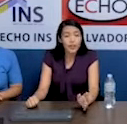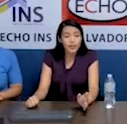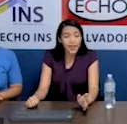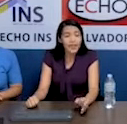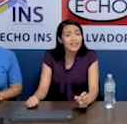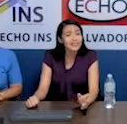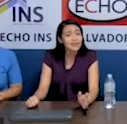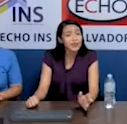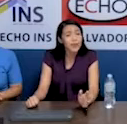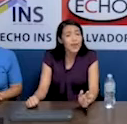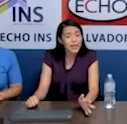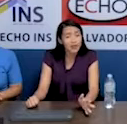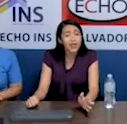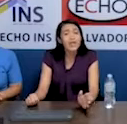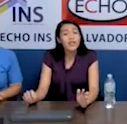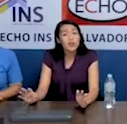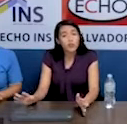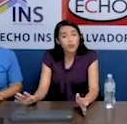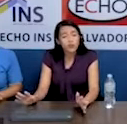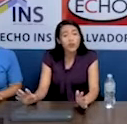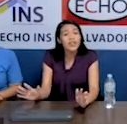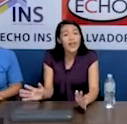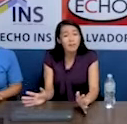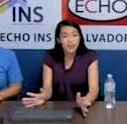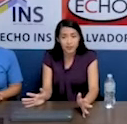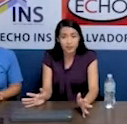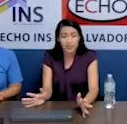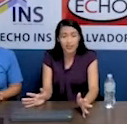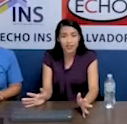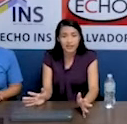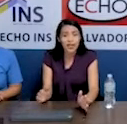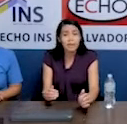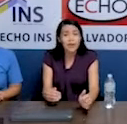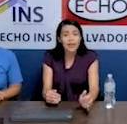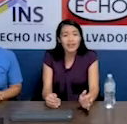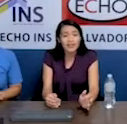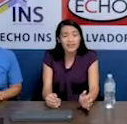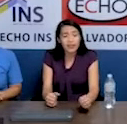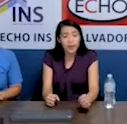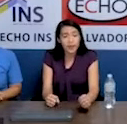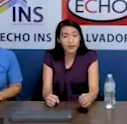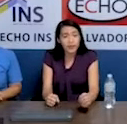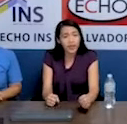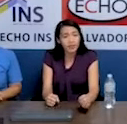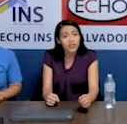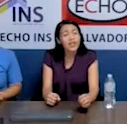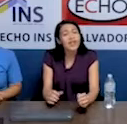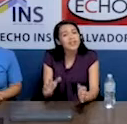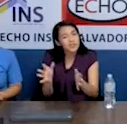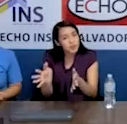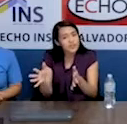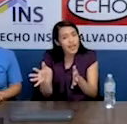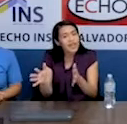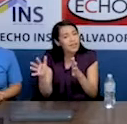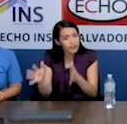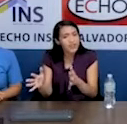cobra importancia el desarrollo paralelo y conjunto de ambas especialidades para garantizar los mejores cuidados,